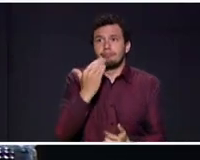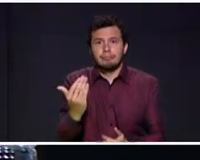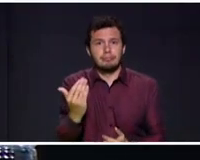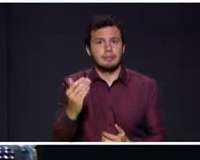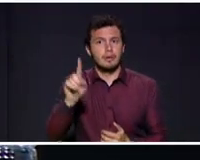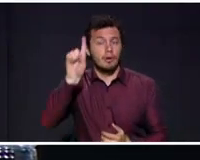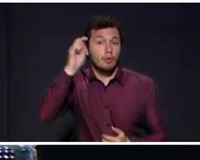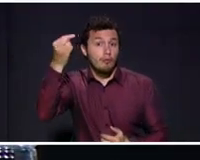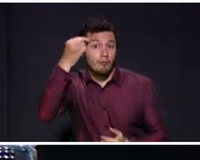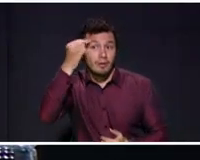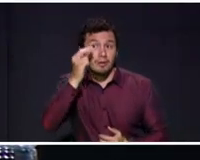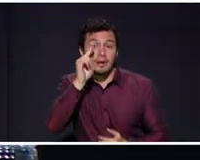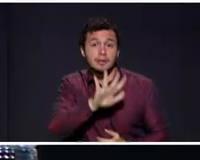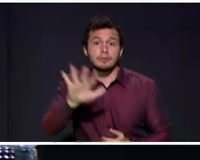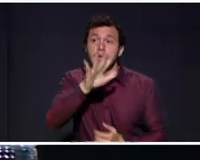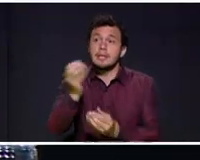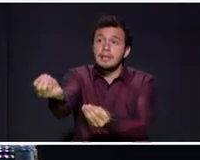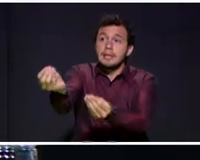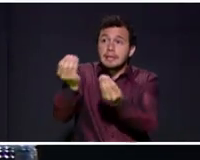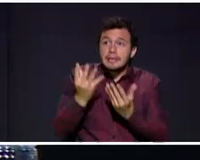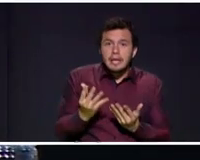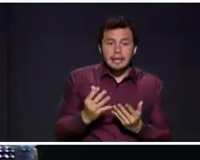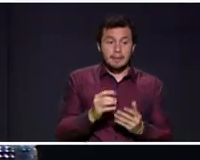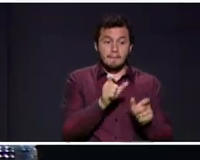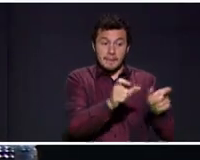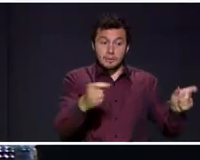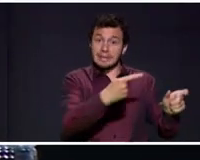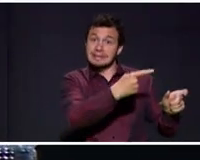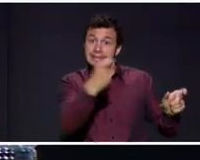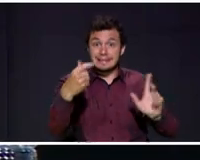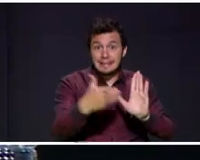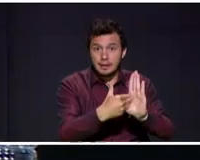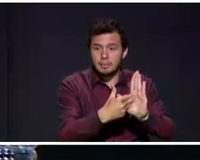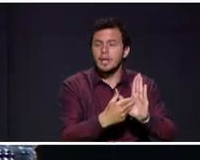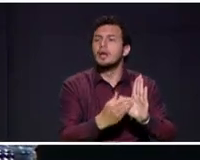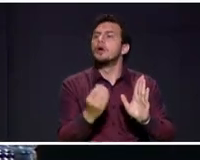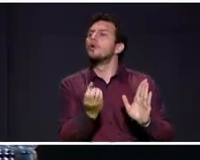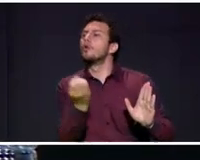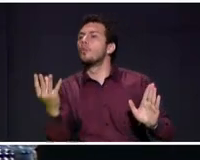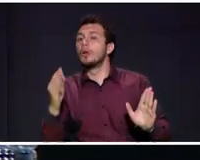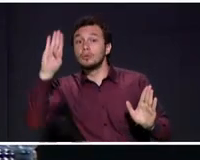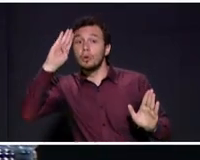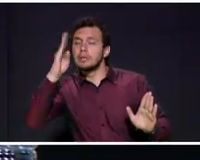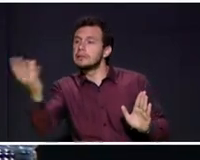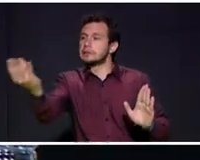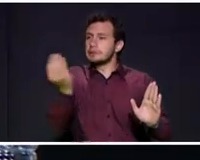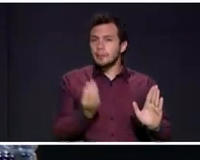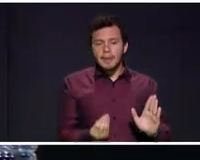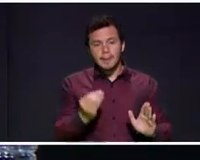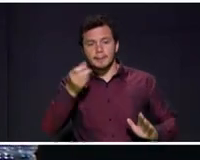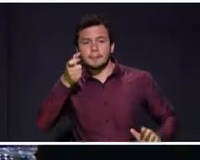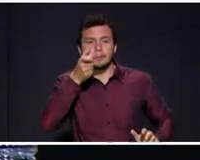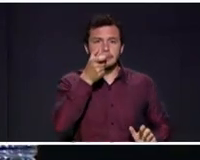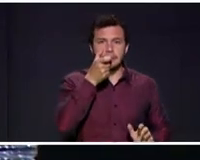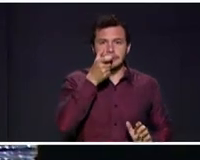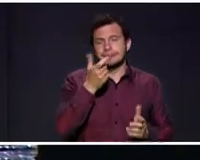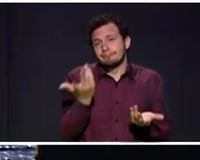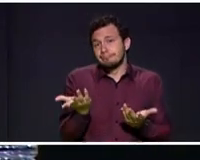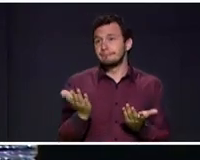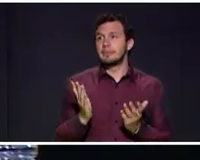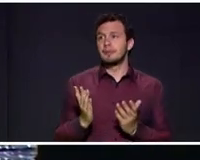policías que necesitamos por cada 100.000 habitantes para poder tener unos logros en la materia por lo que yo creo que hay que avanzar como